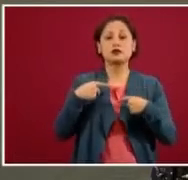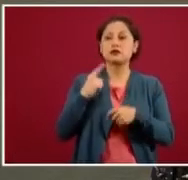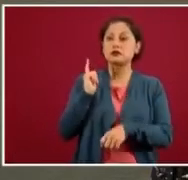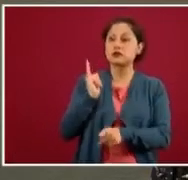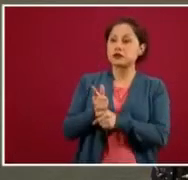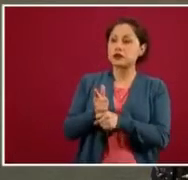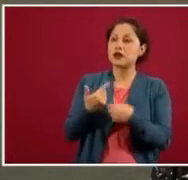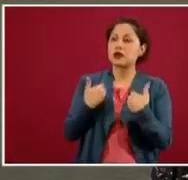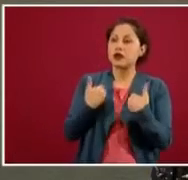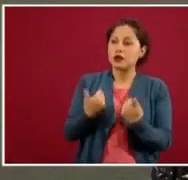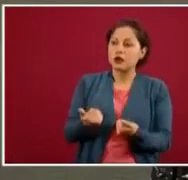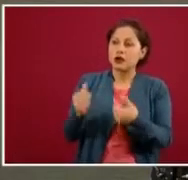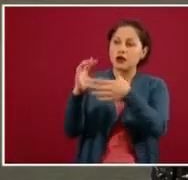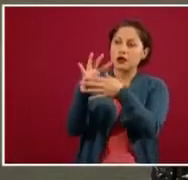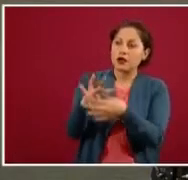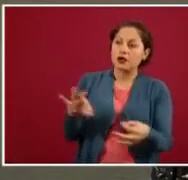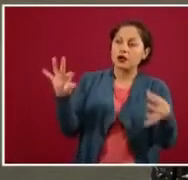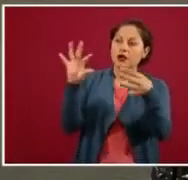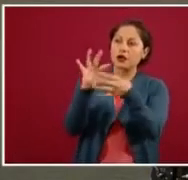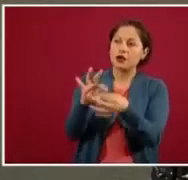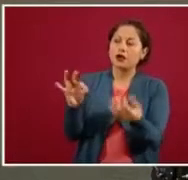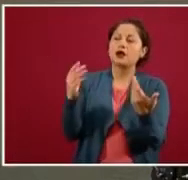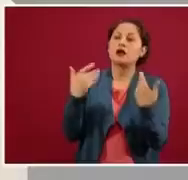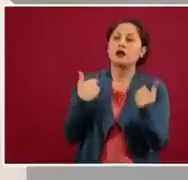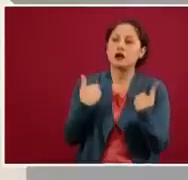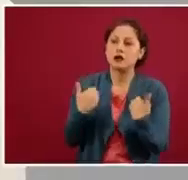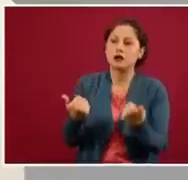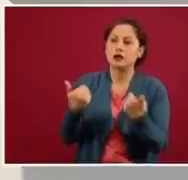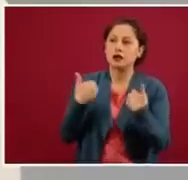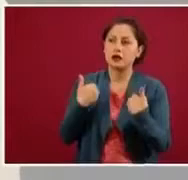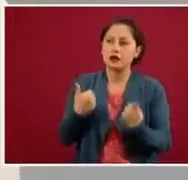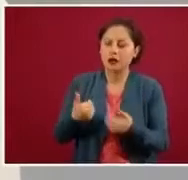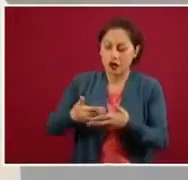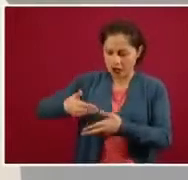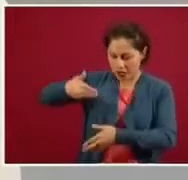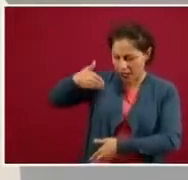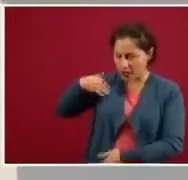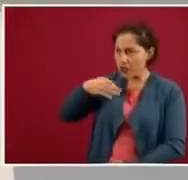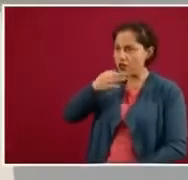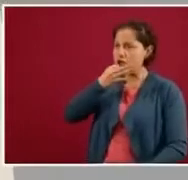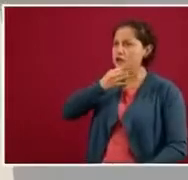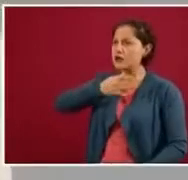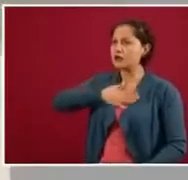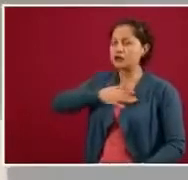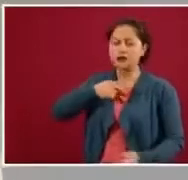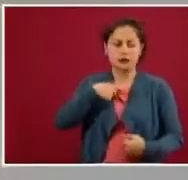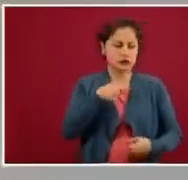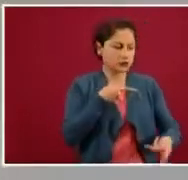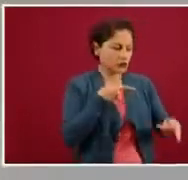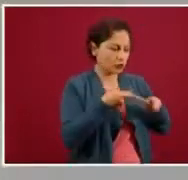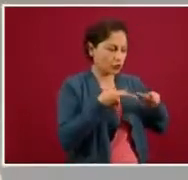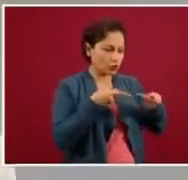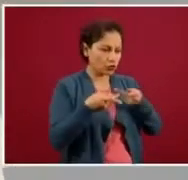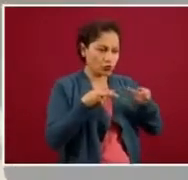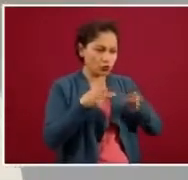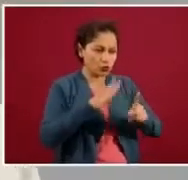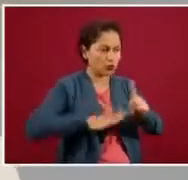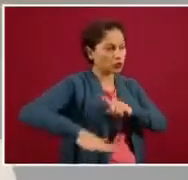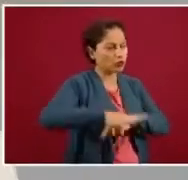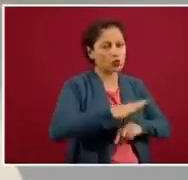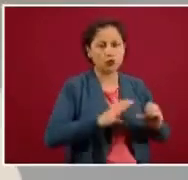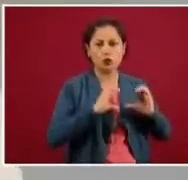enfrentamos, lo sabemos con anticipación y podemos saber que si algo es positivo, algo